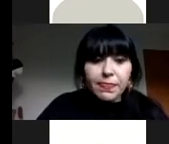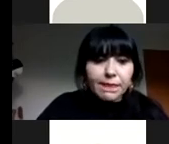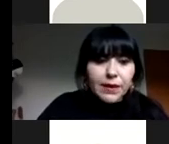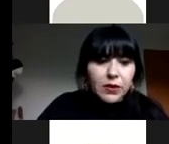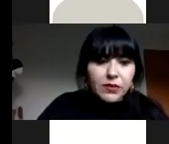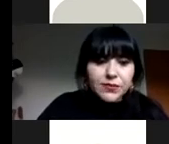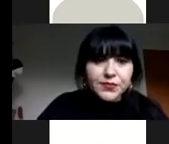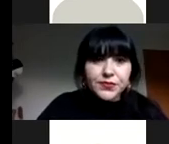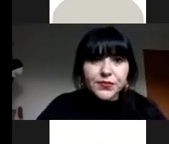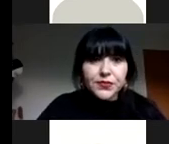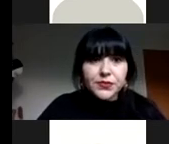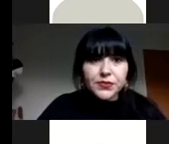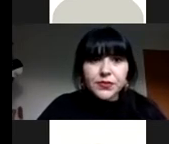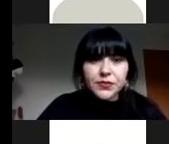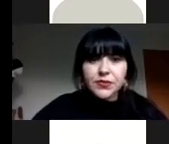De nuevo.